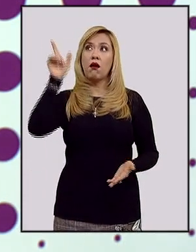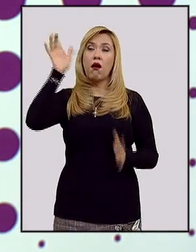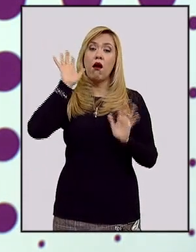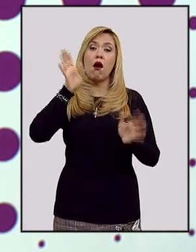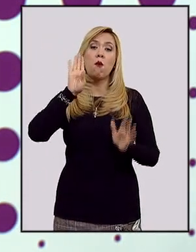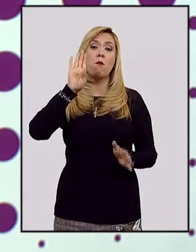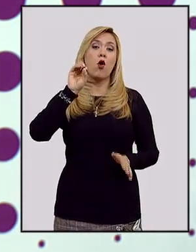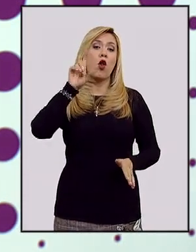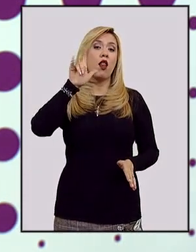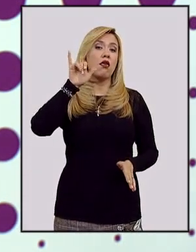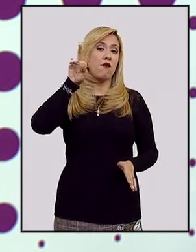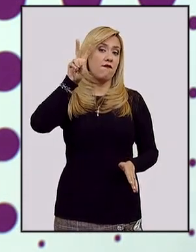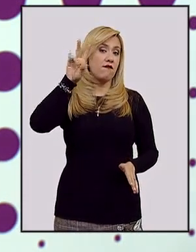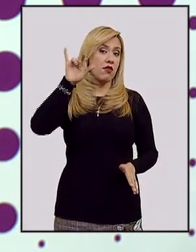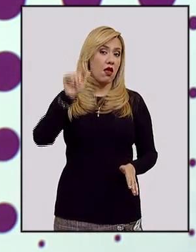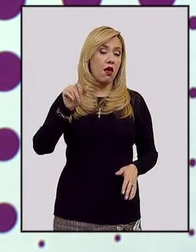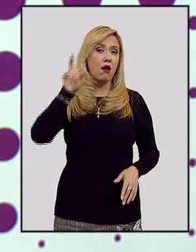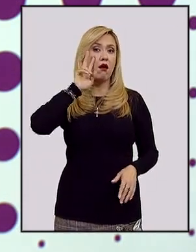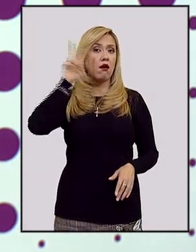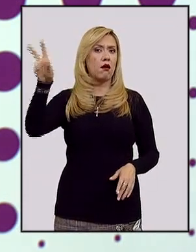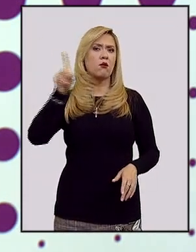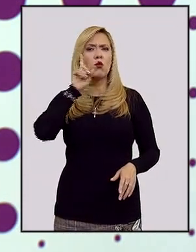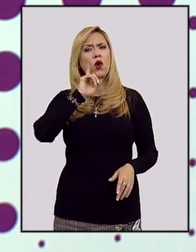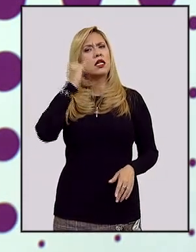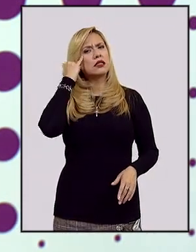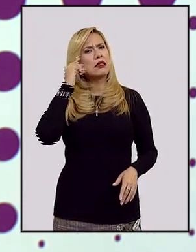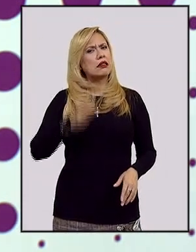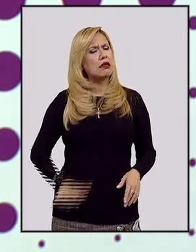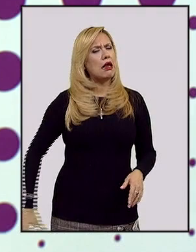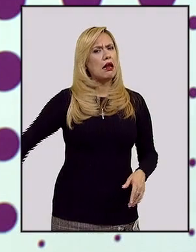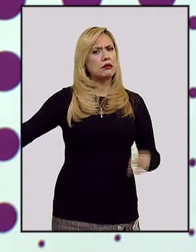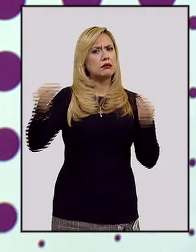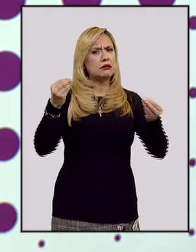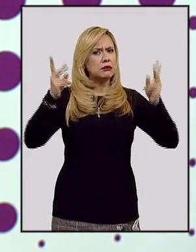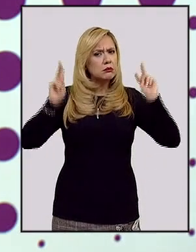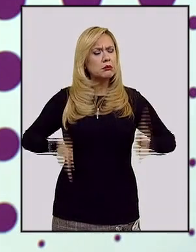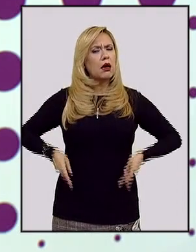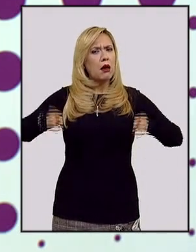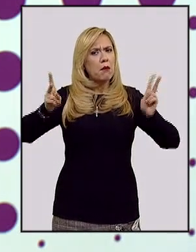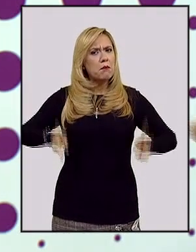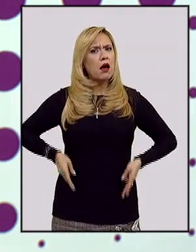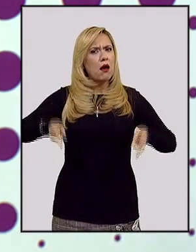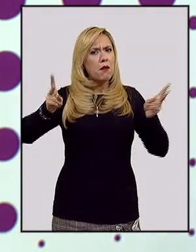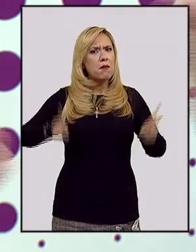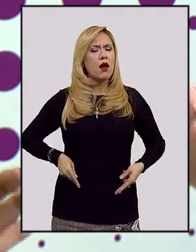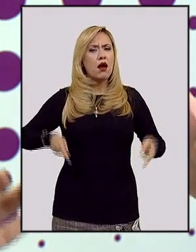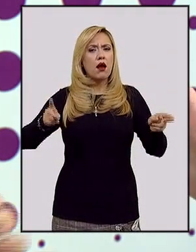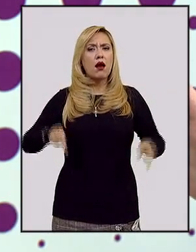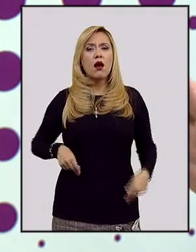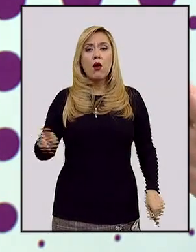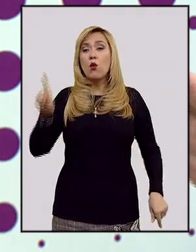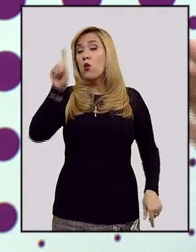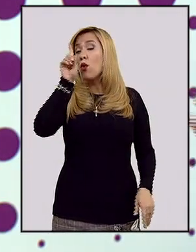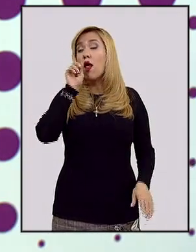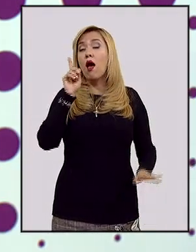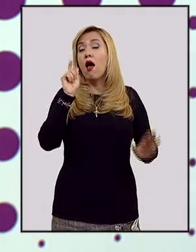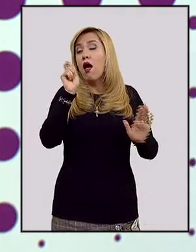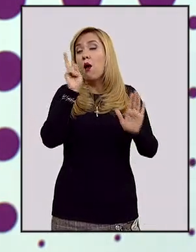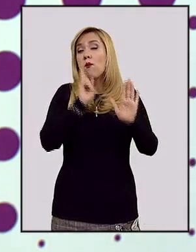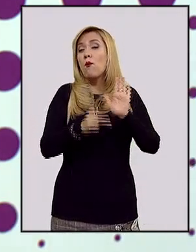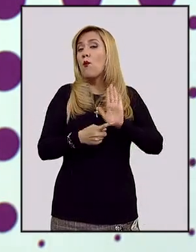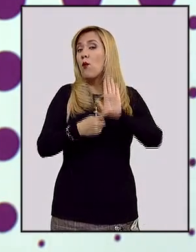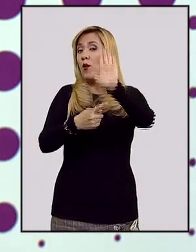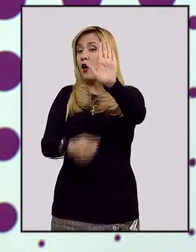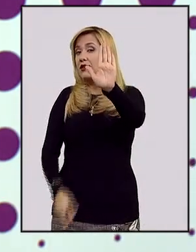de Estado, de esterilización de mujeres indígenas, y esta es una perla, digamos, un botón de muestra nada más